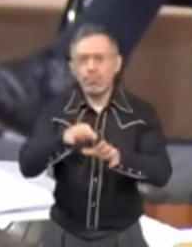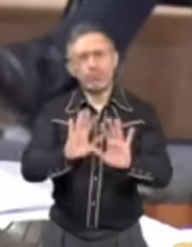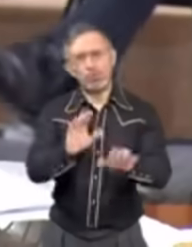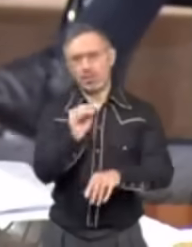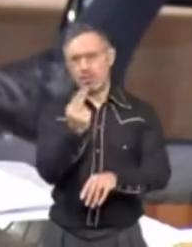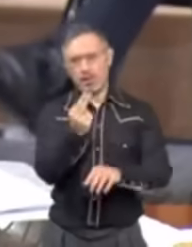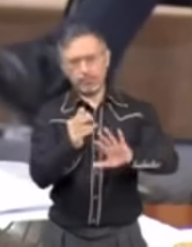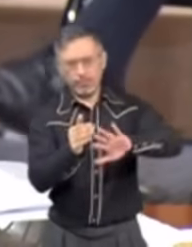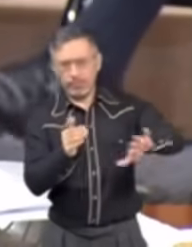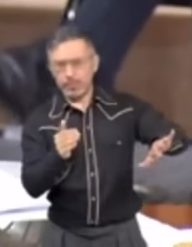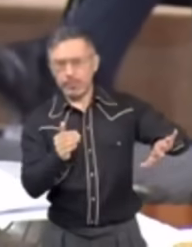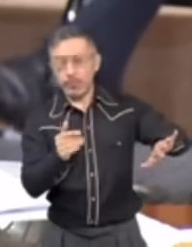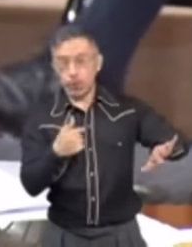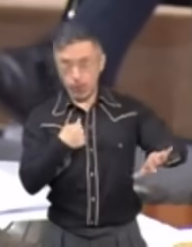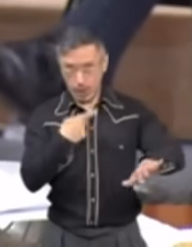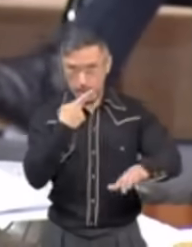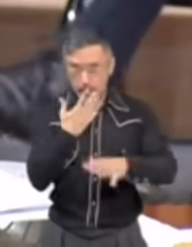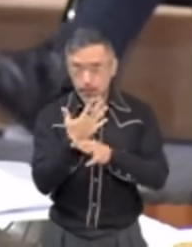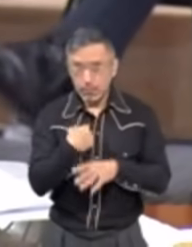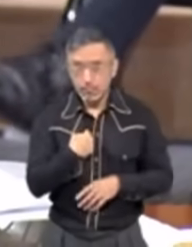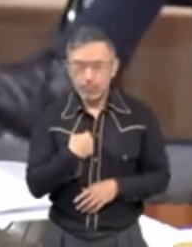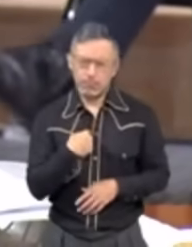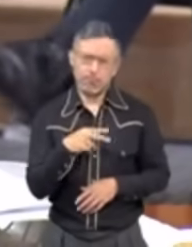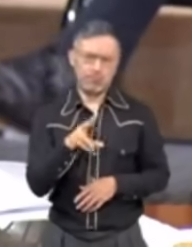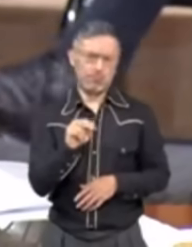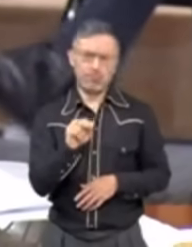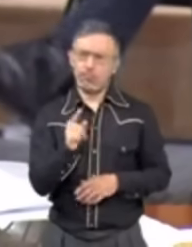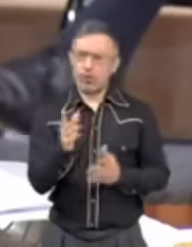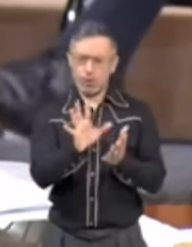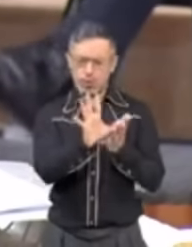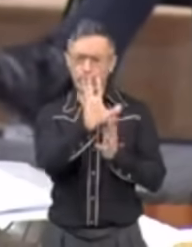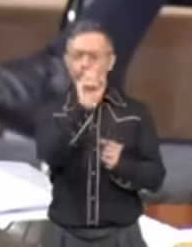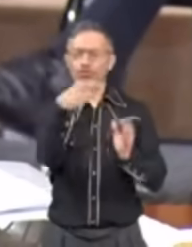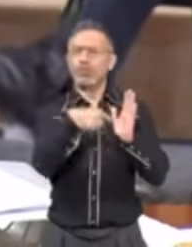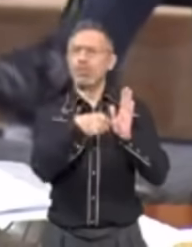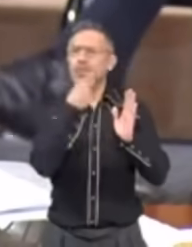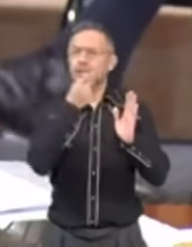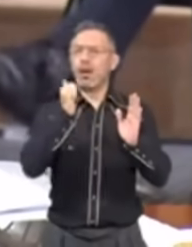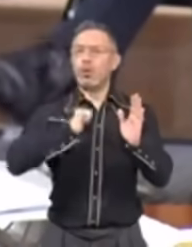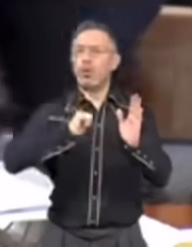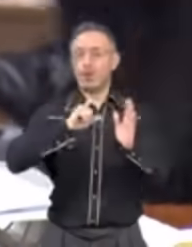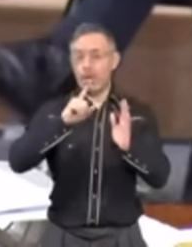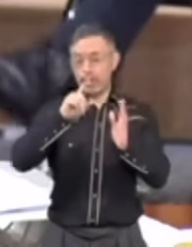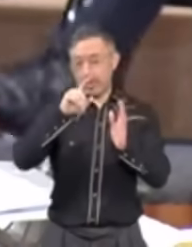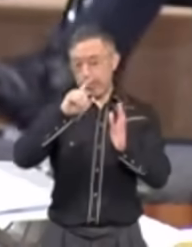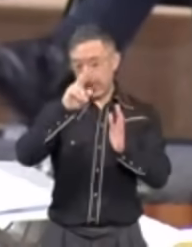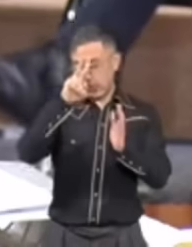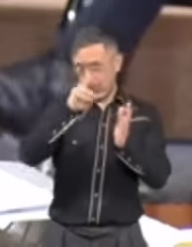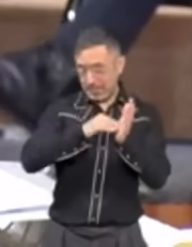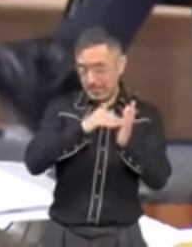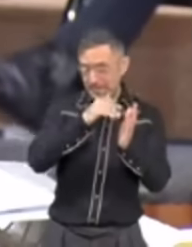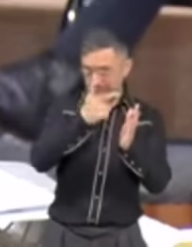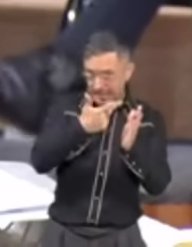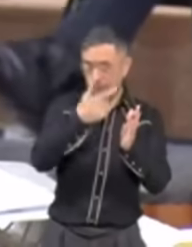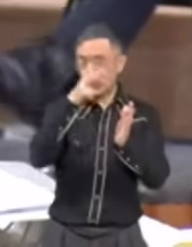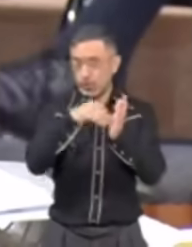dice la Constitución y porque hicimos las reformas en 2007 y 2008, que acordamos con